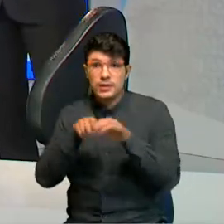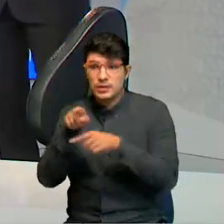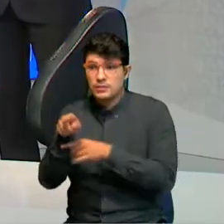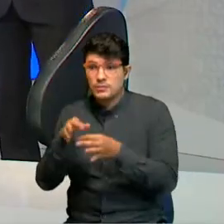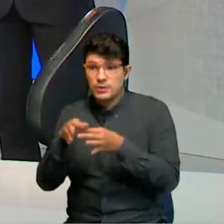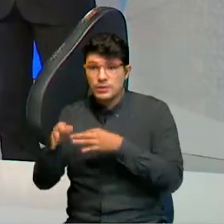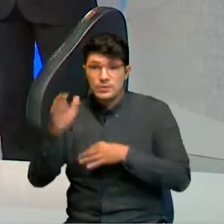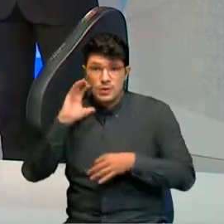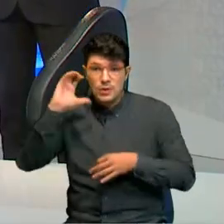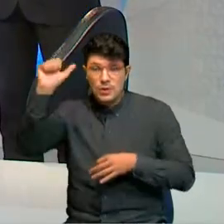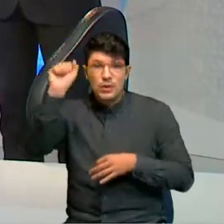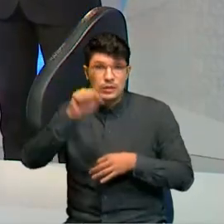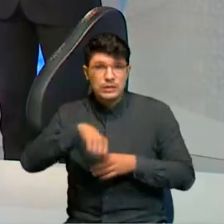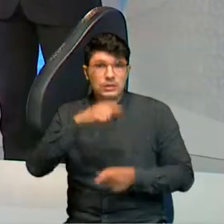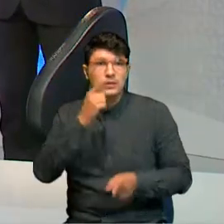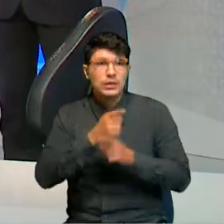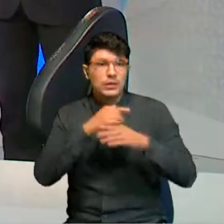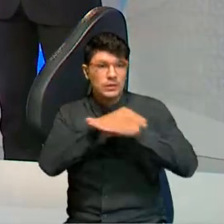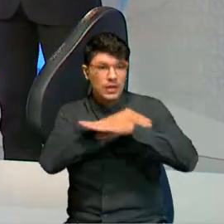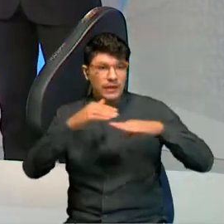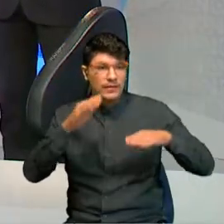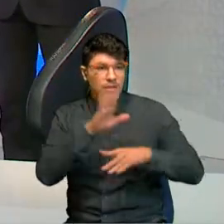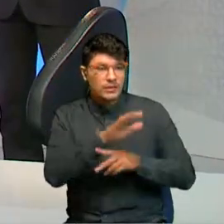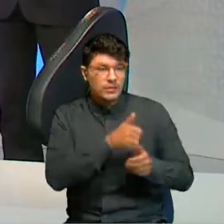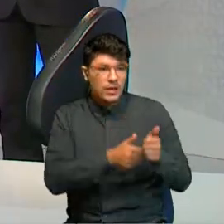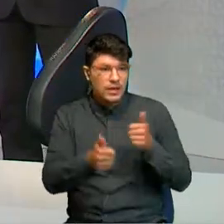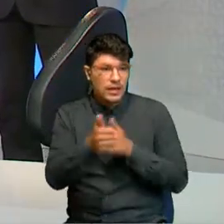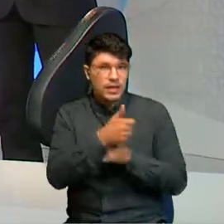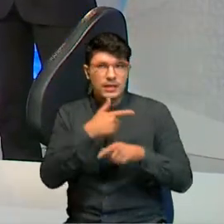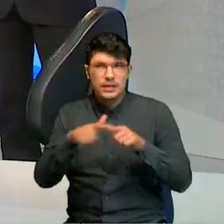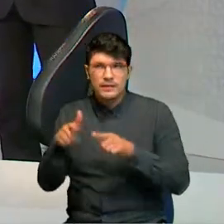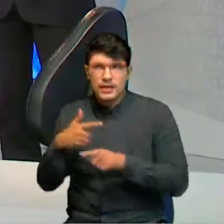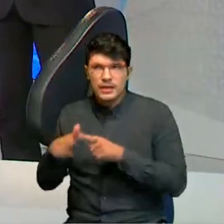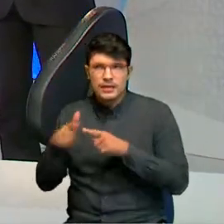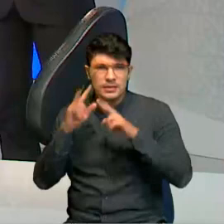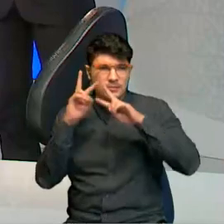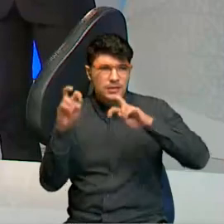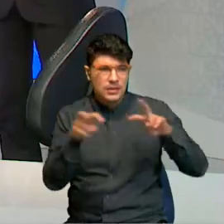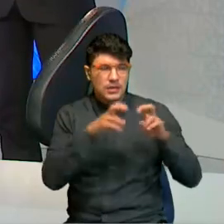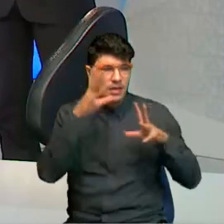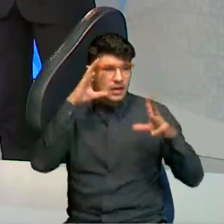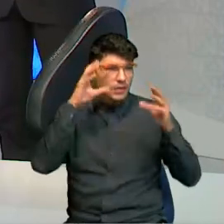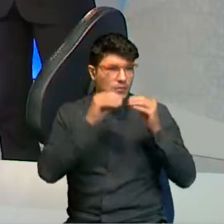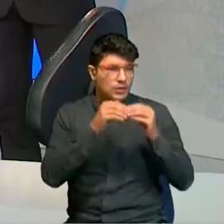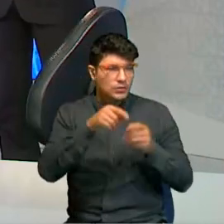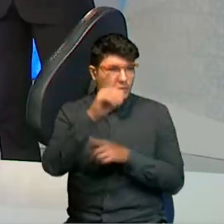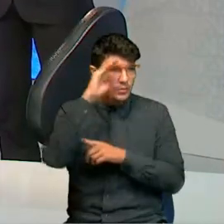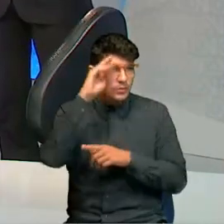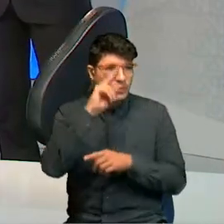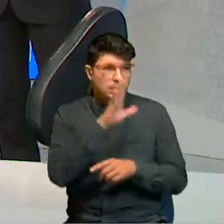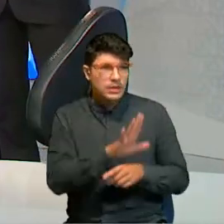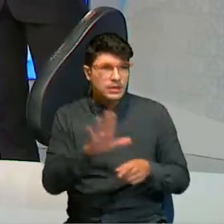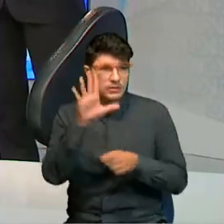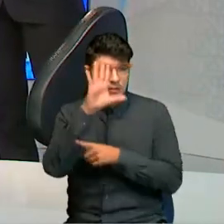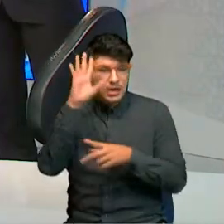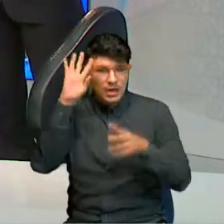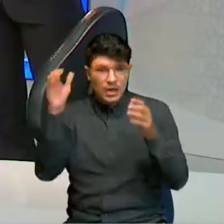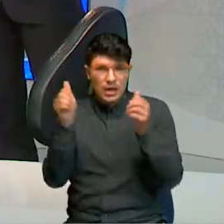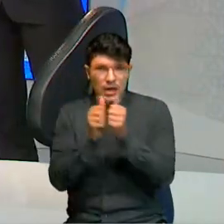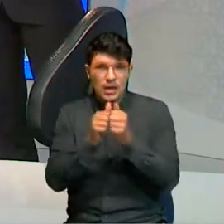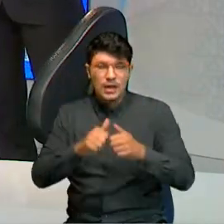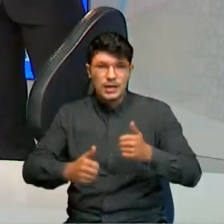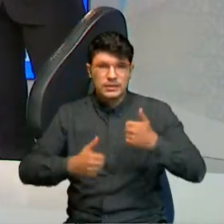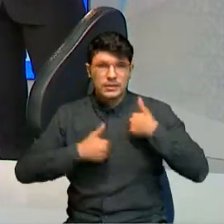Justamente en las vías de esta provincia se han adelantado diferentes operativos en conjunto entre la policía y el Ejército Nacional en contra del